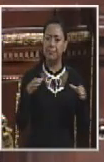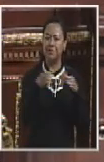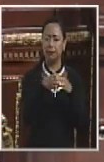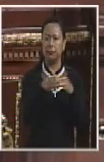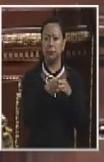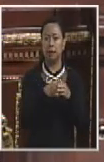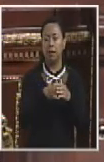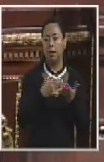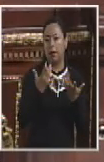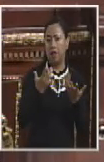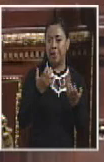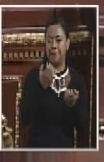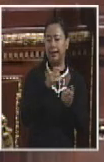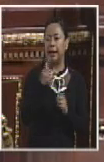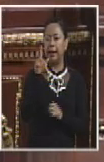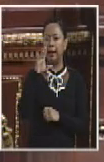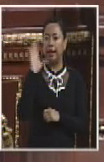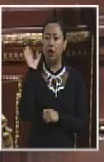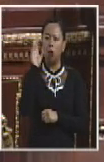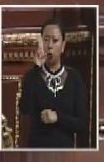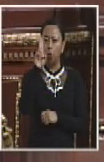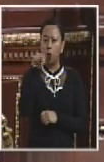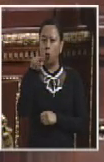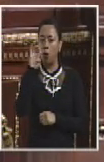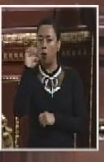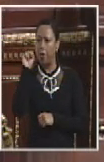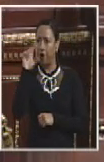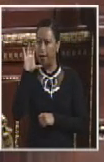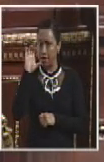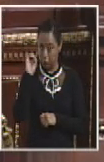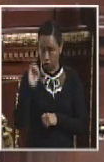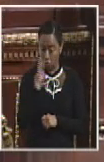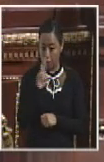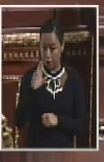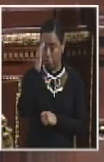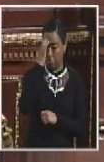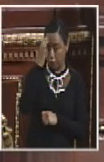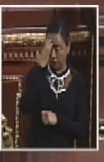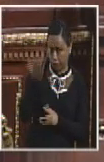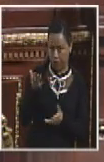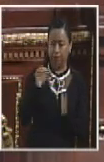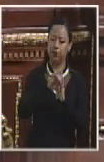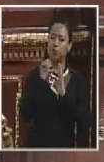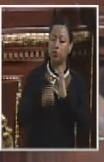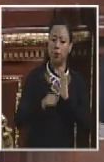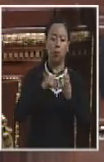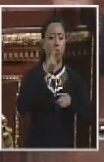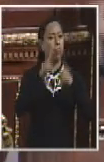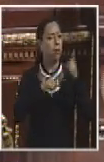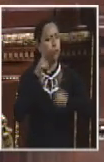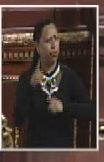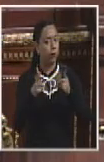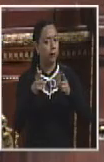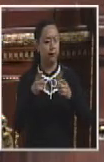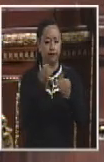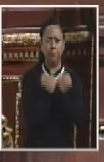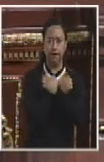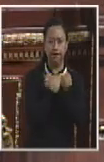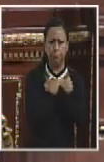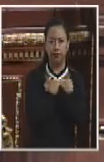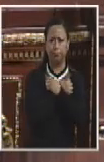Cultura, UNESCO, reconoció el deporte y la educación física como derechos fundamentales.